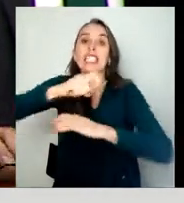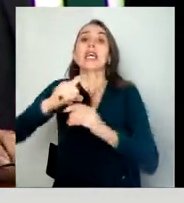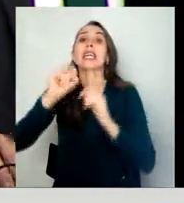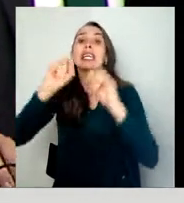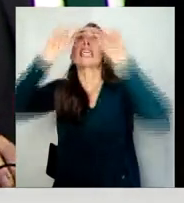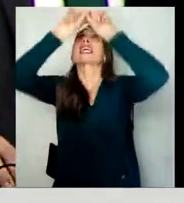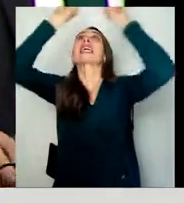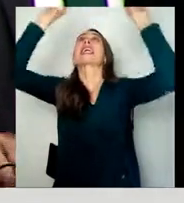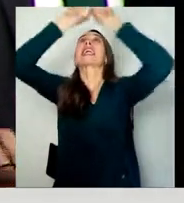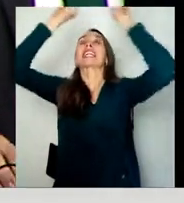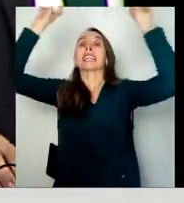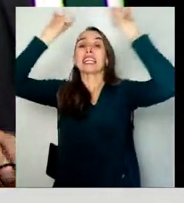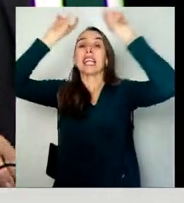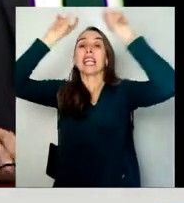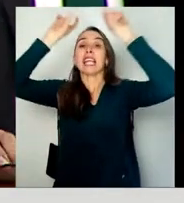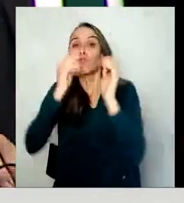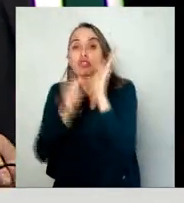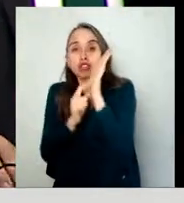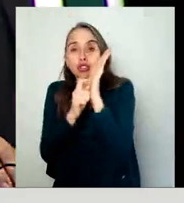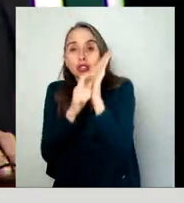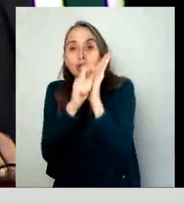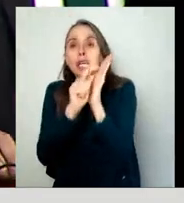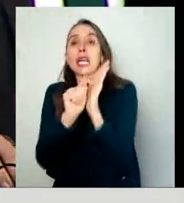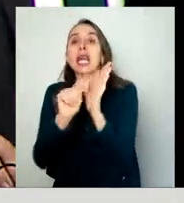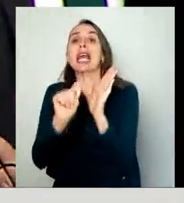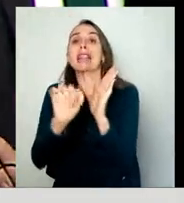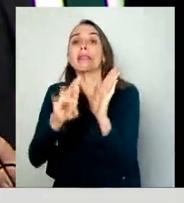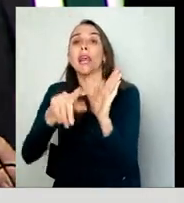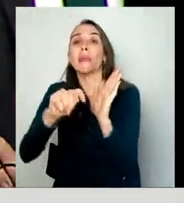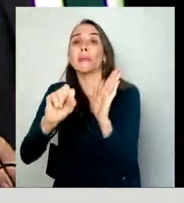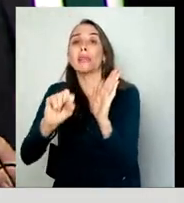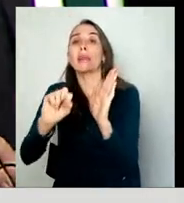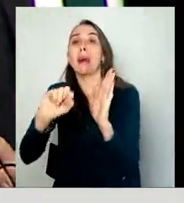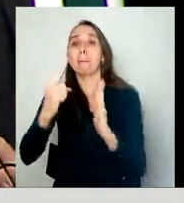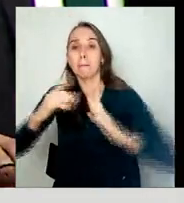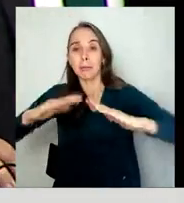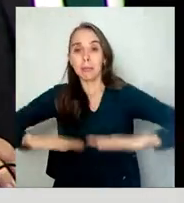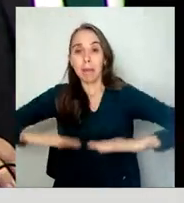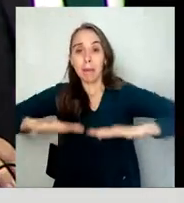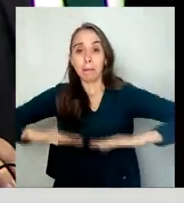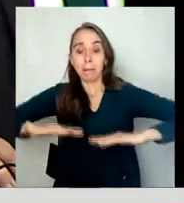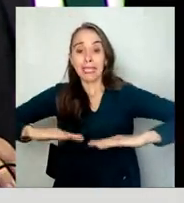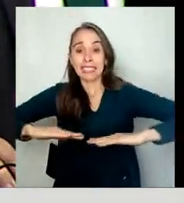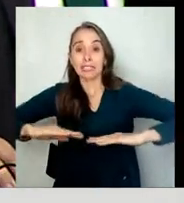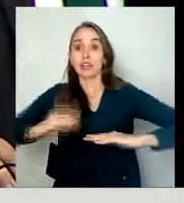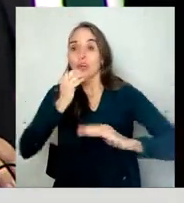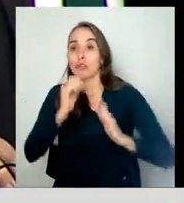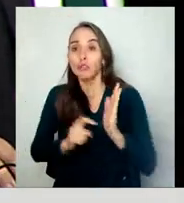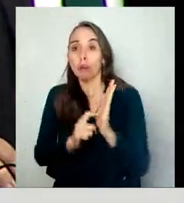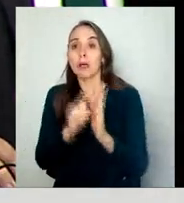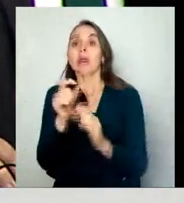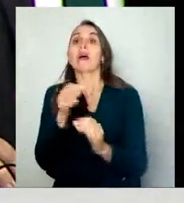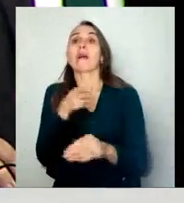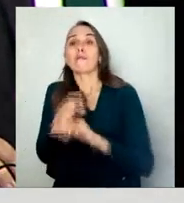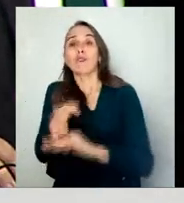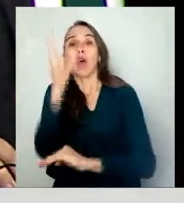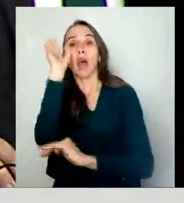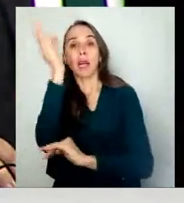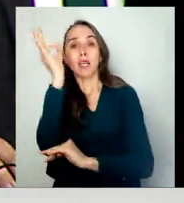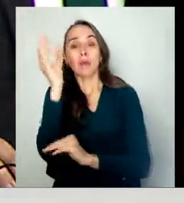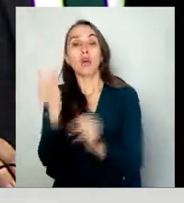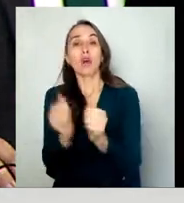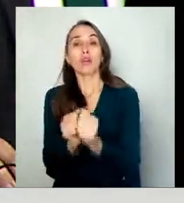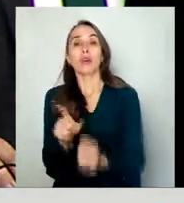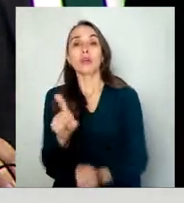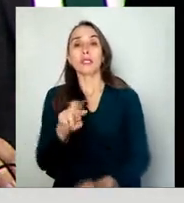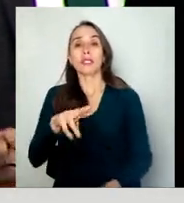de ellos deterioro en los primeros pisos la familia ha manifestado esta situación en diferentes reuniones sostenidas con la seremia de vivienda